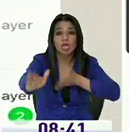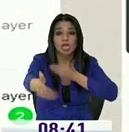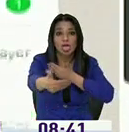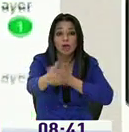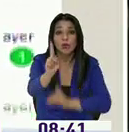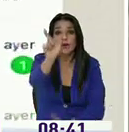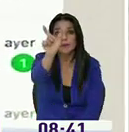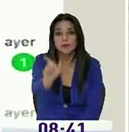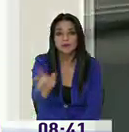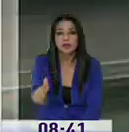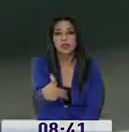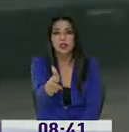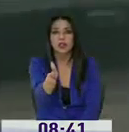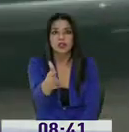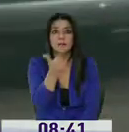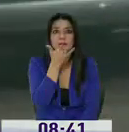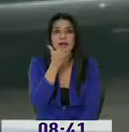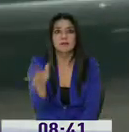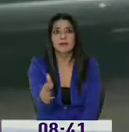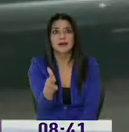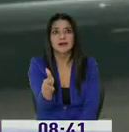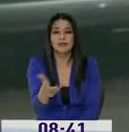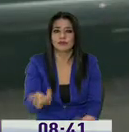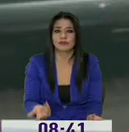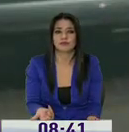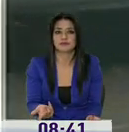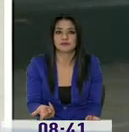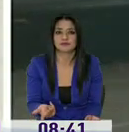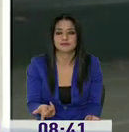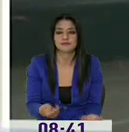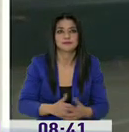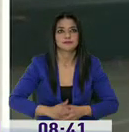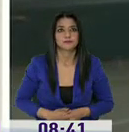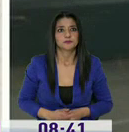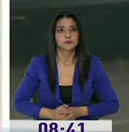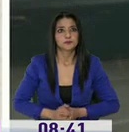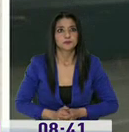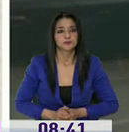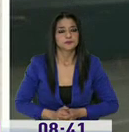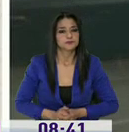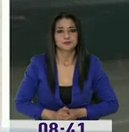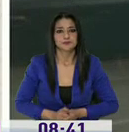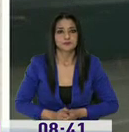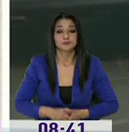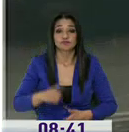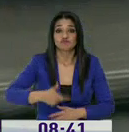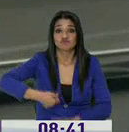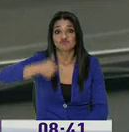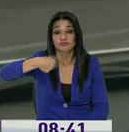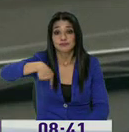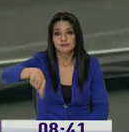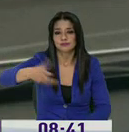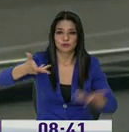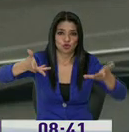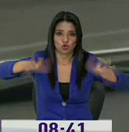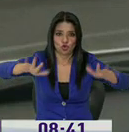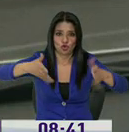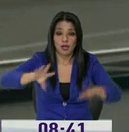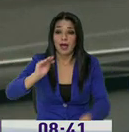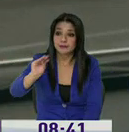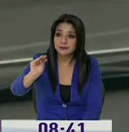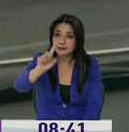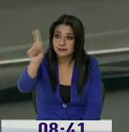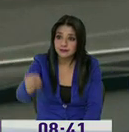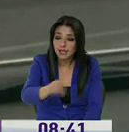una persona que parqueó mal su auto. Increíble, pues, tan increíble. O sea, y no hay nadie. Y tampoco hay señalización. O